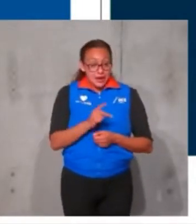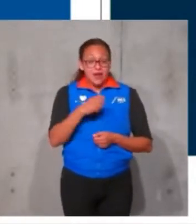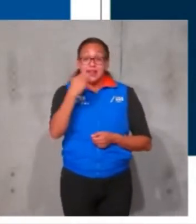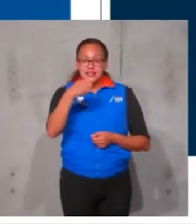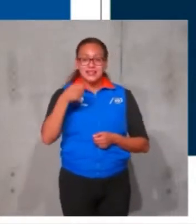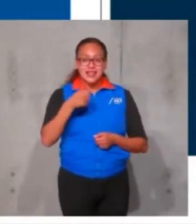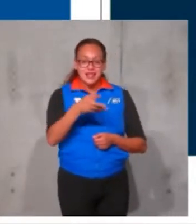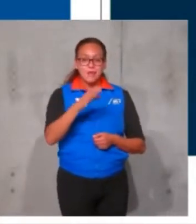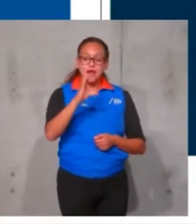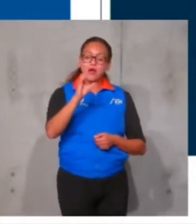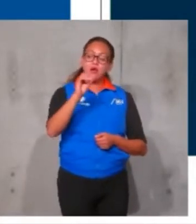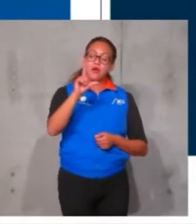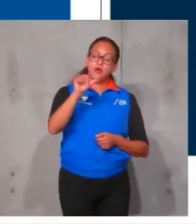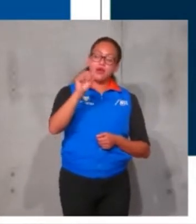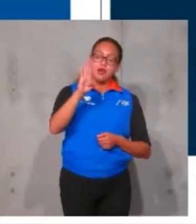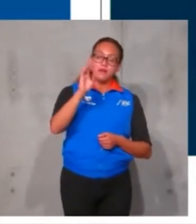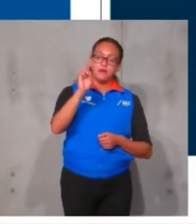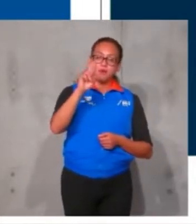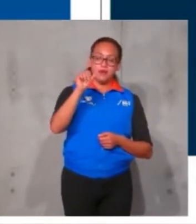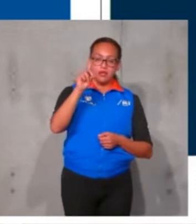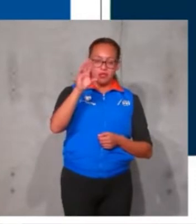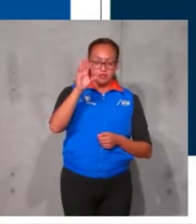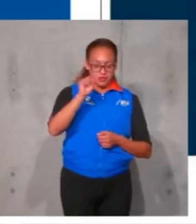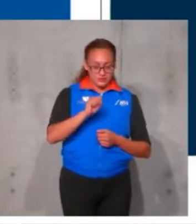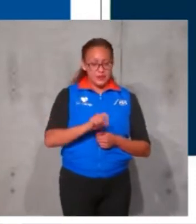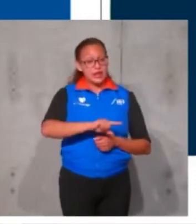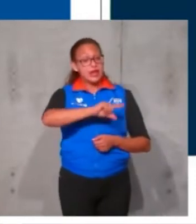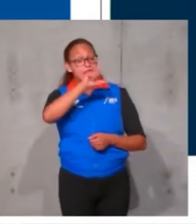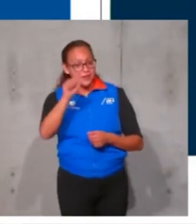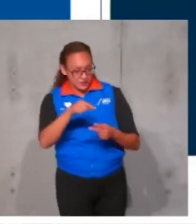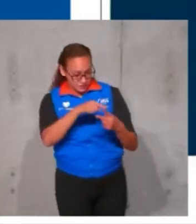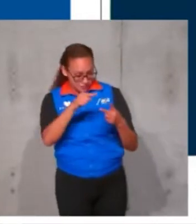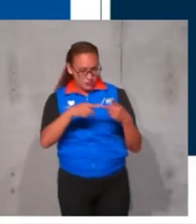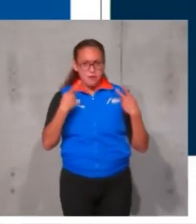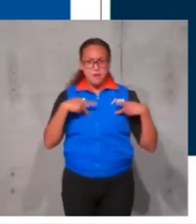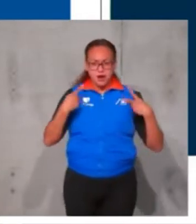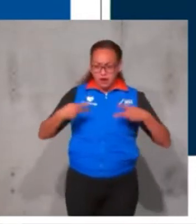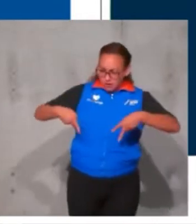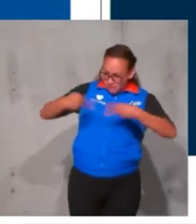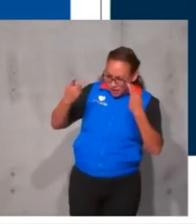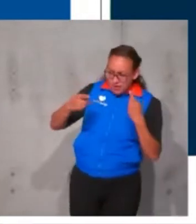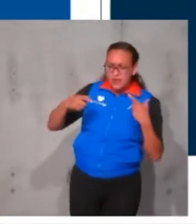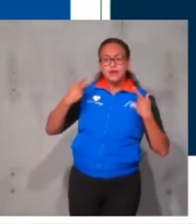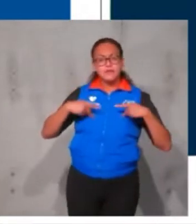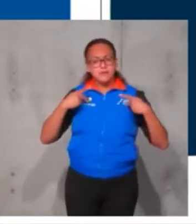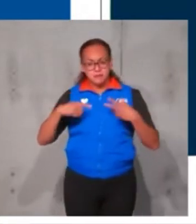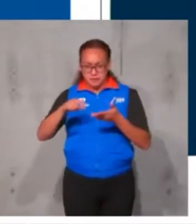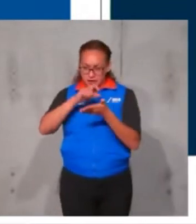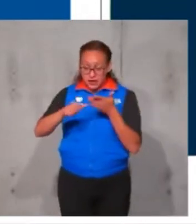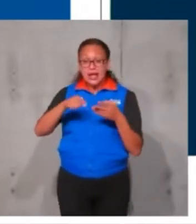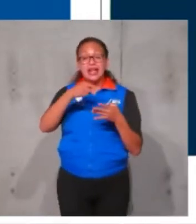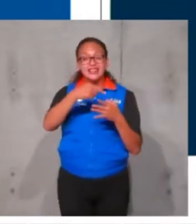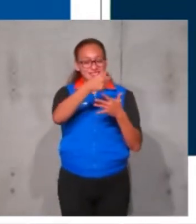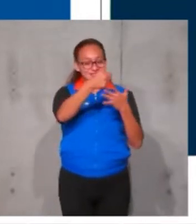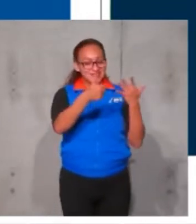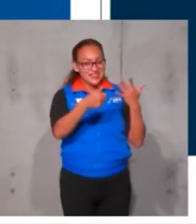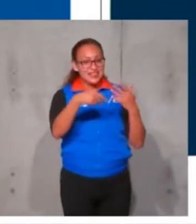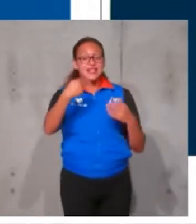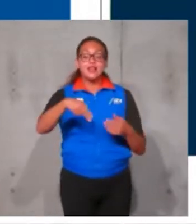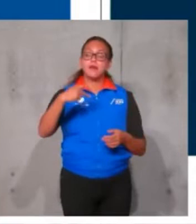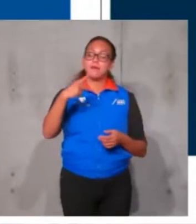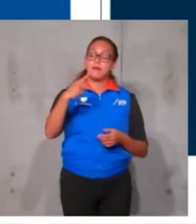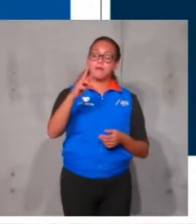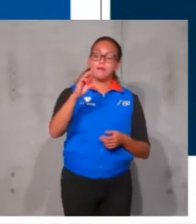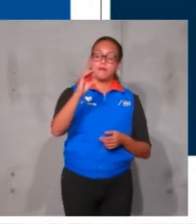momento. Entonces tenemos que son los colaboradores. Después me dicen proveedores de servicios, proveedores de materias primas. Entonces ahí